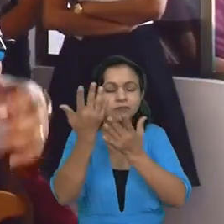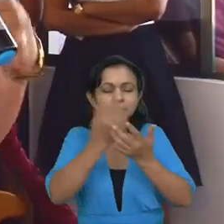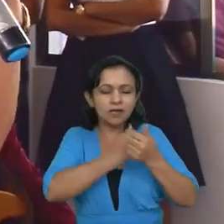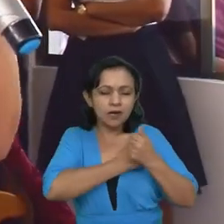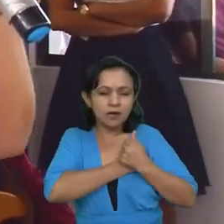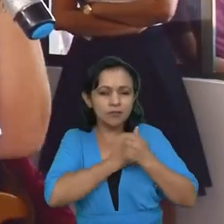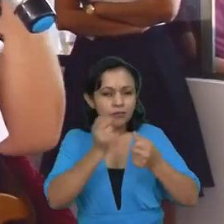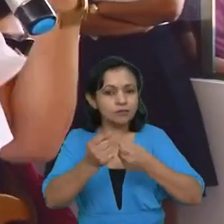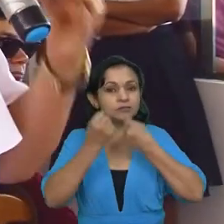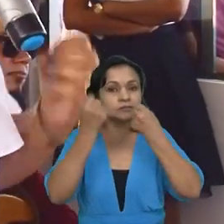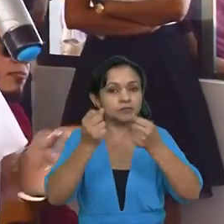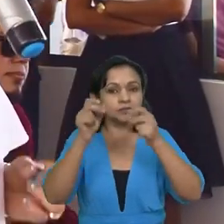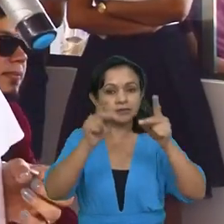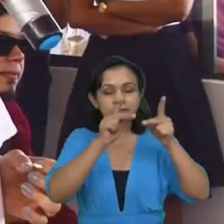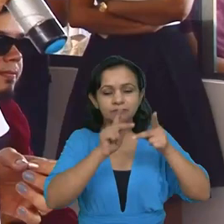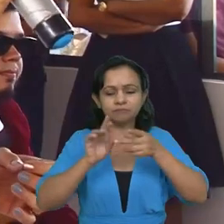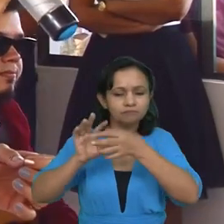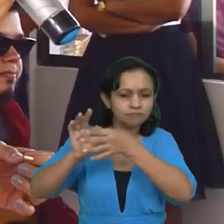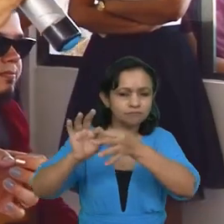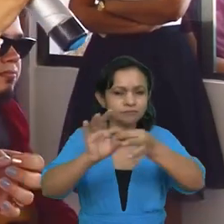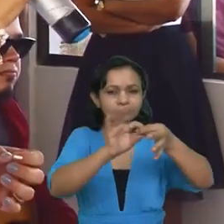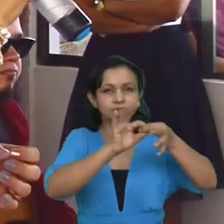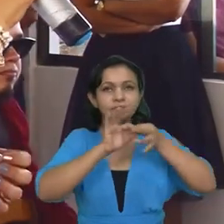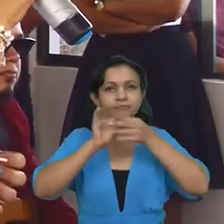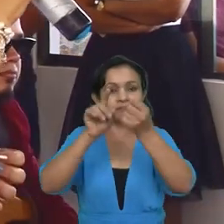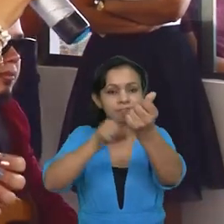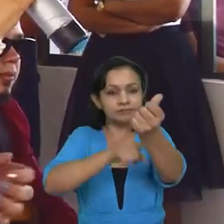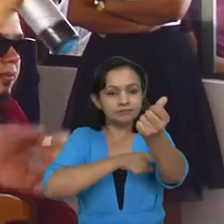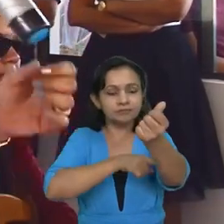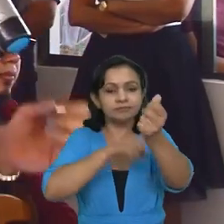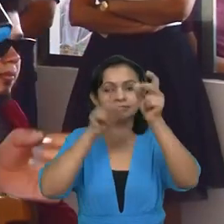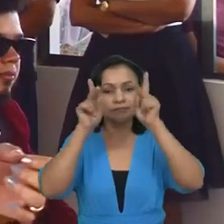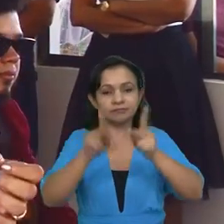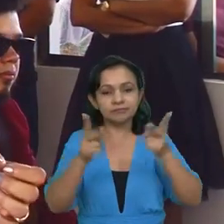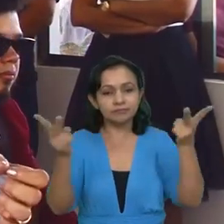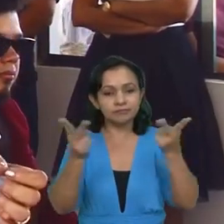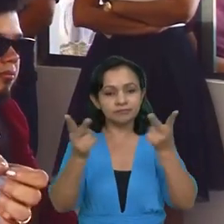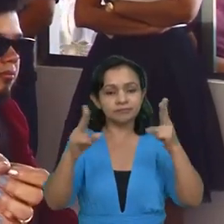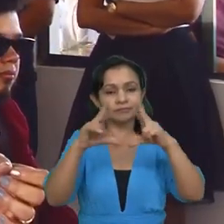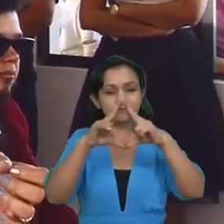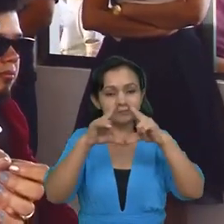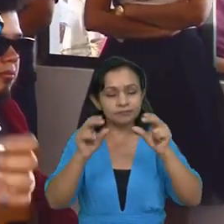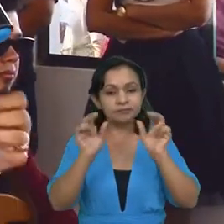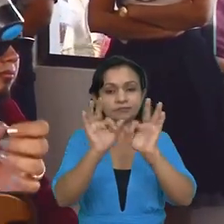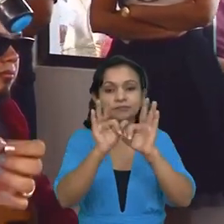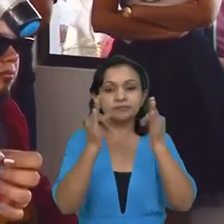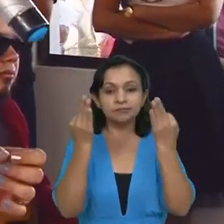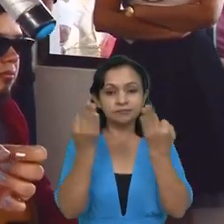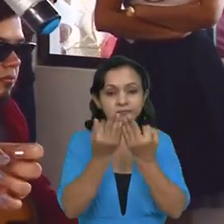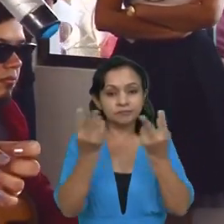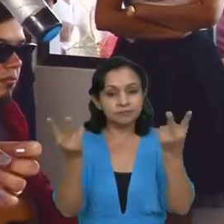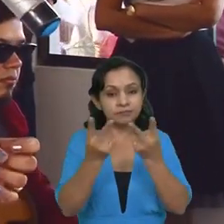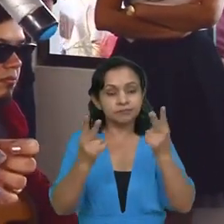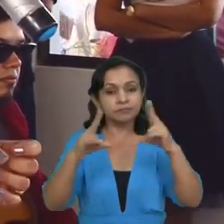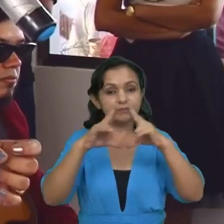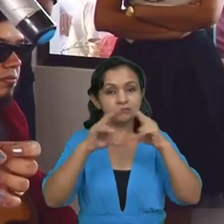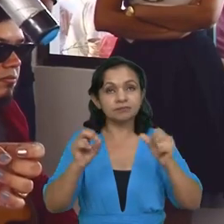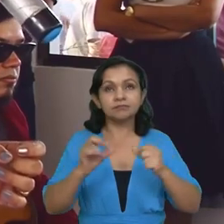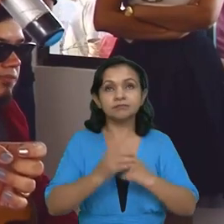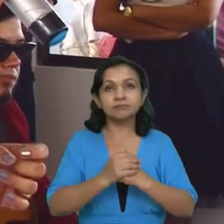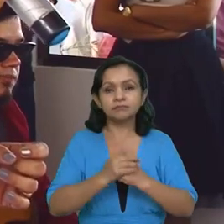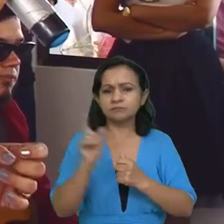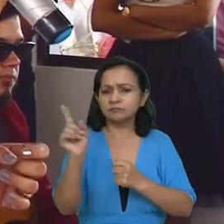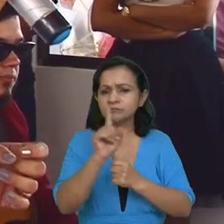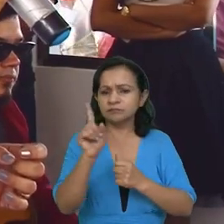vino vino a unirnos como hermanos nicaragüenses como familia y como le decía no vamos a